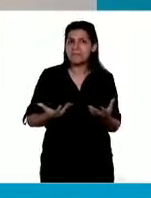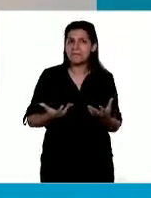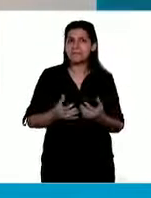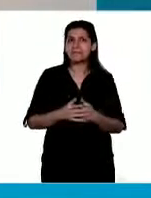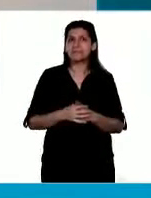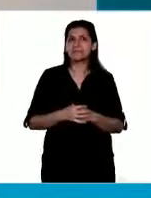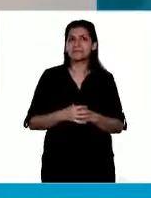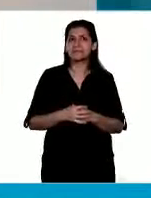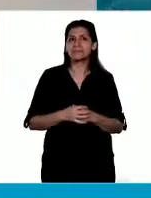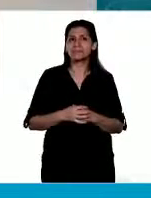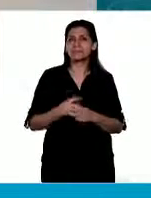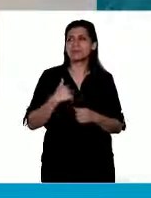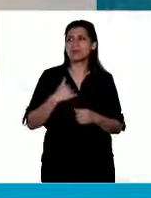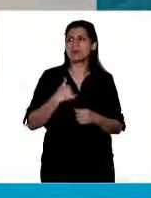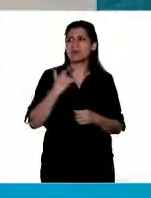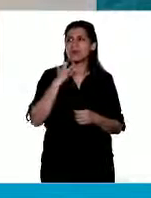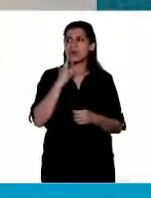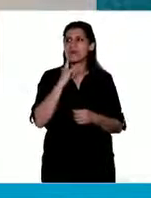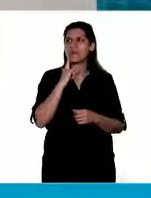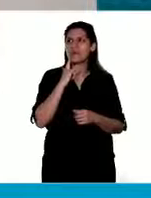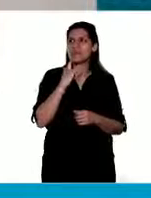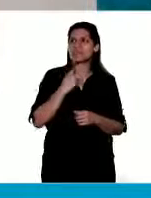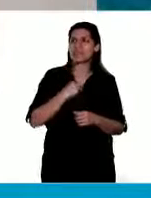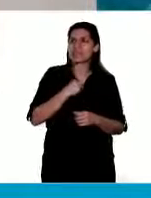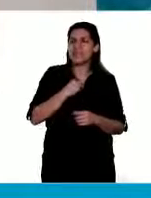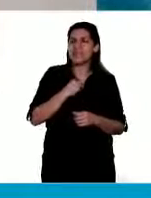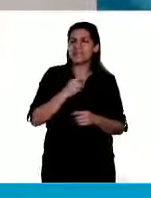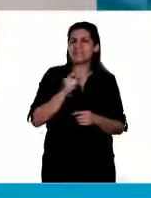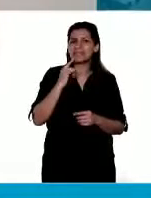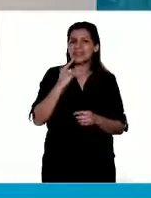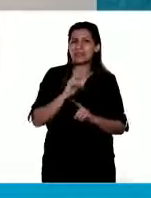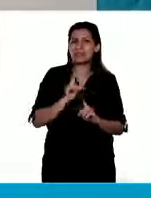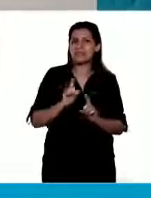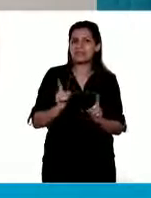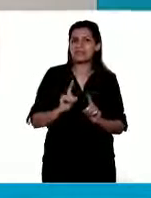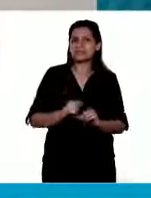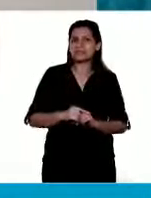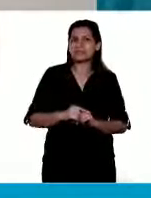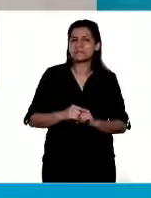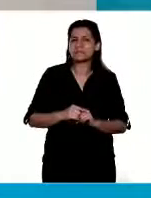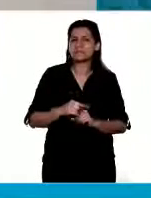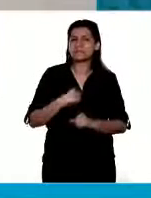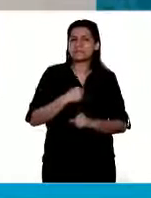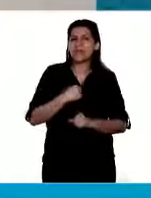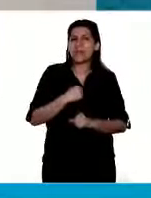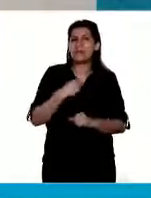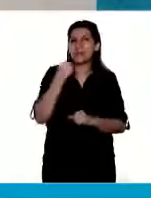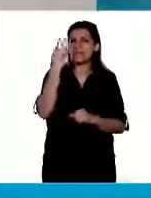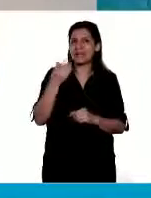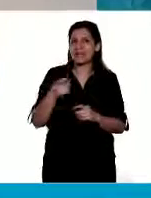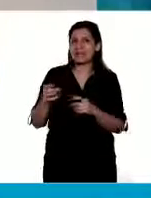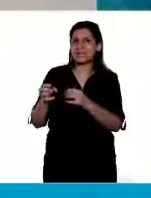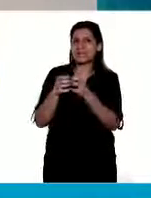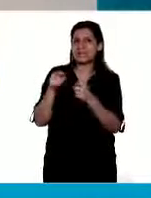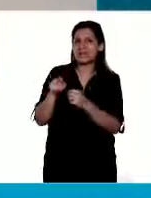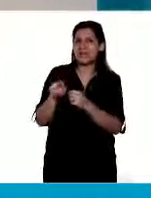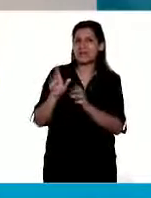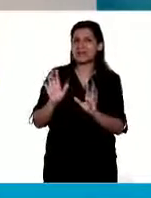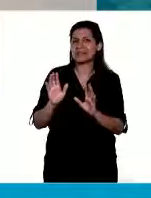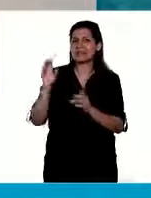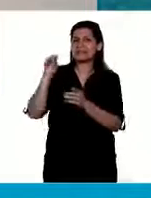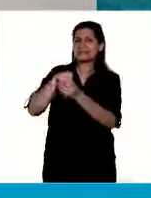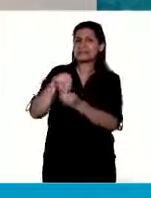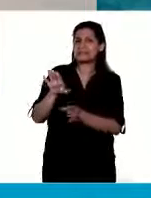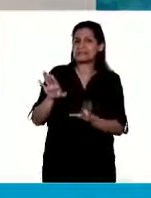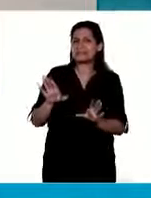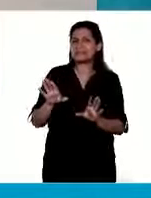Y lo digo y me siento incómodo, pero a veces tenemos la misma óptica que el gobierno provincial cuando el bloque oficialista no la tiene. Entonces, si de algo no nos